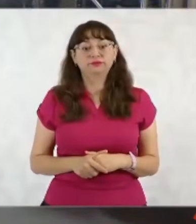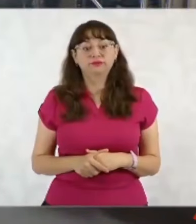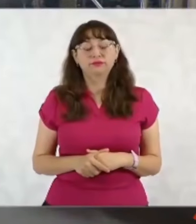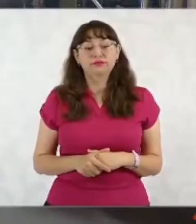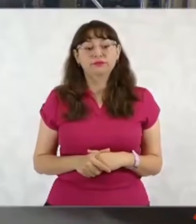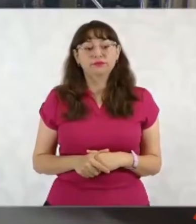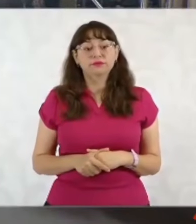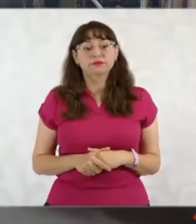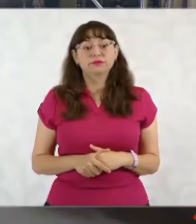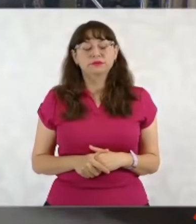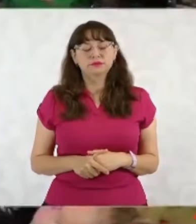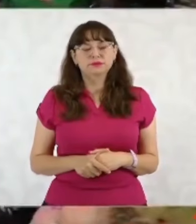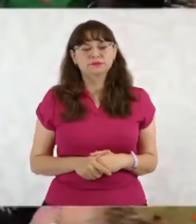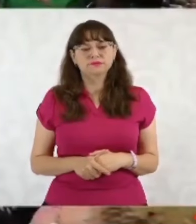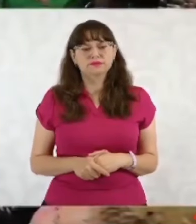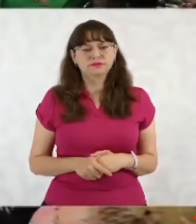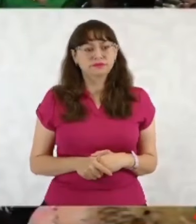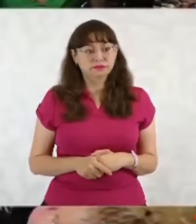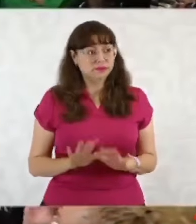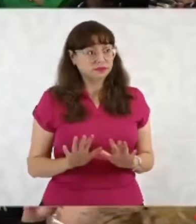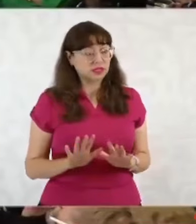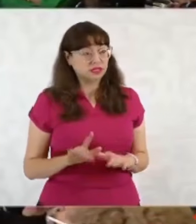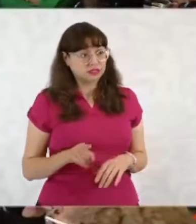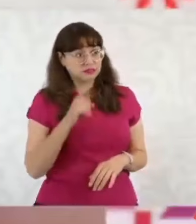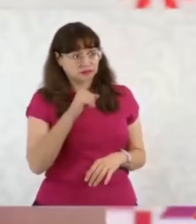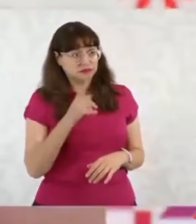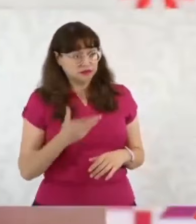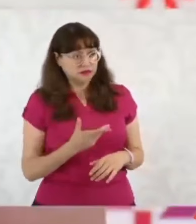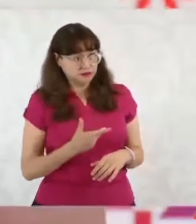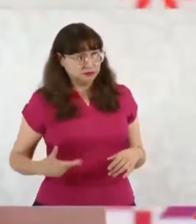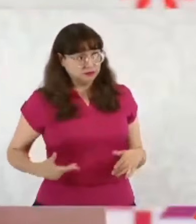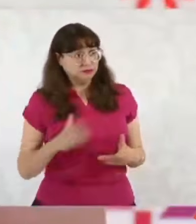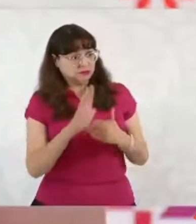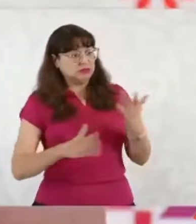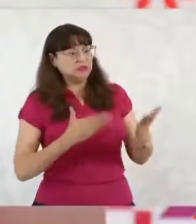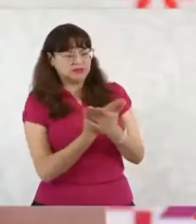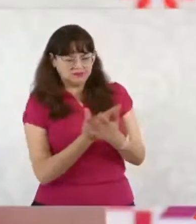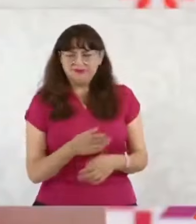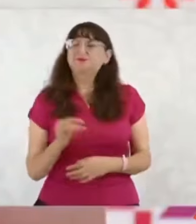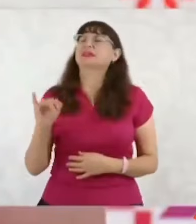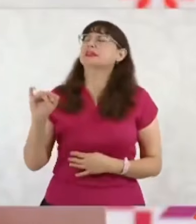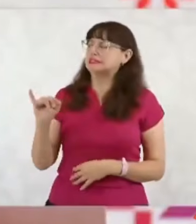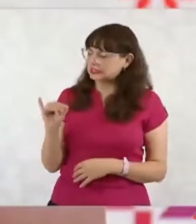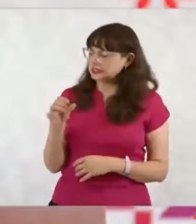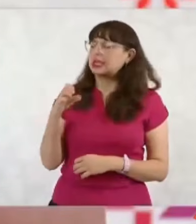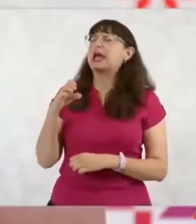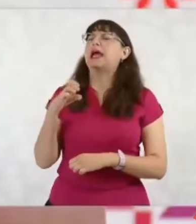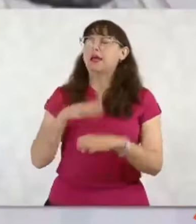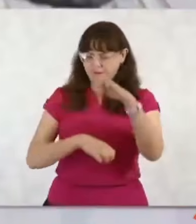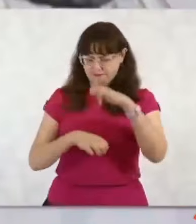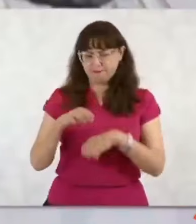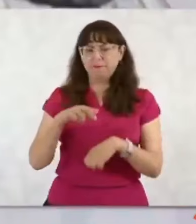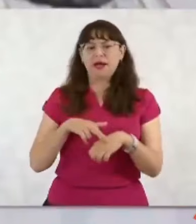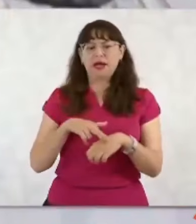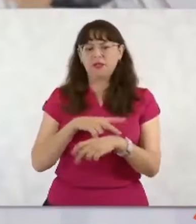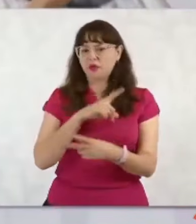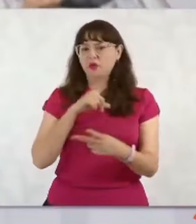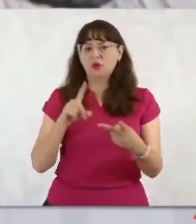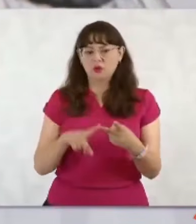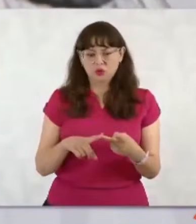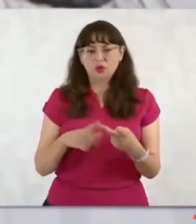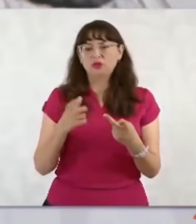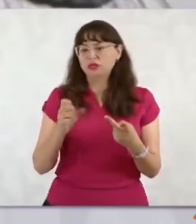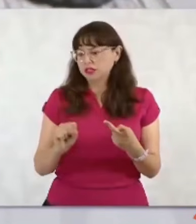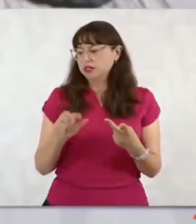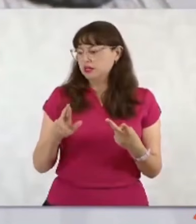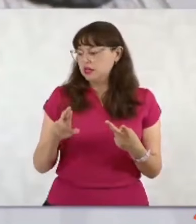lo han planteado Sí, se lo hemos planteado al embajador, se lo hemos planteado bueno, a través de